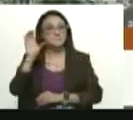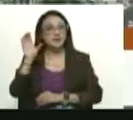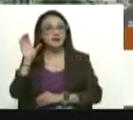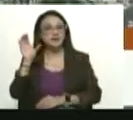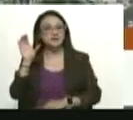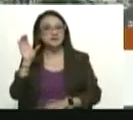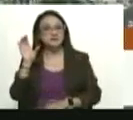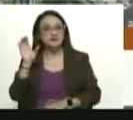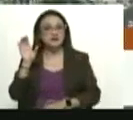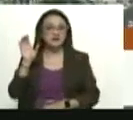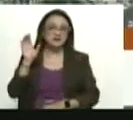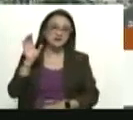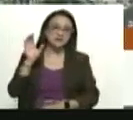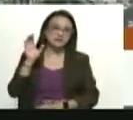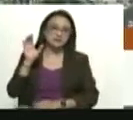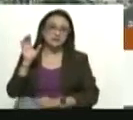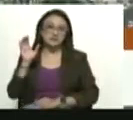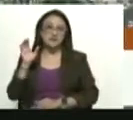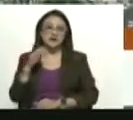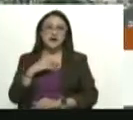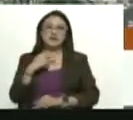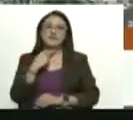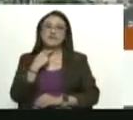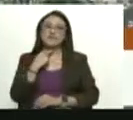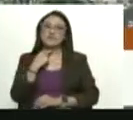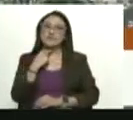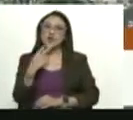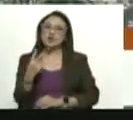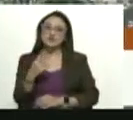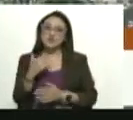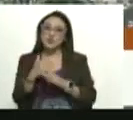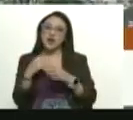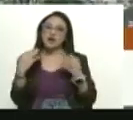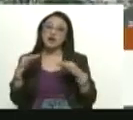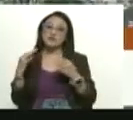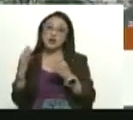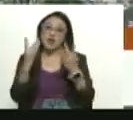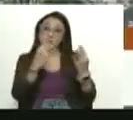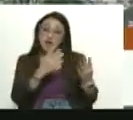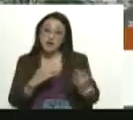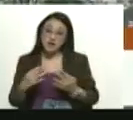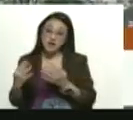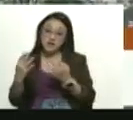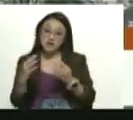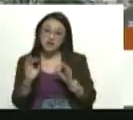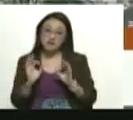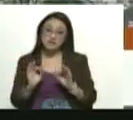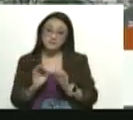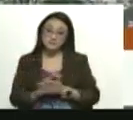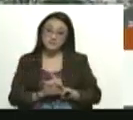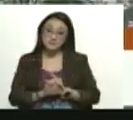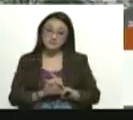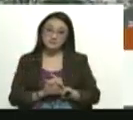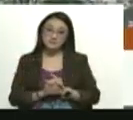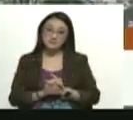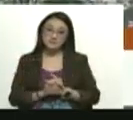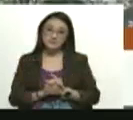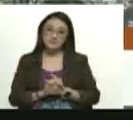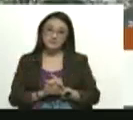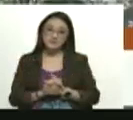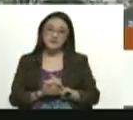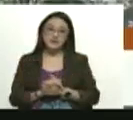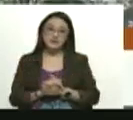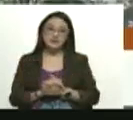en desarrollo que tienen bosques naturales y van a pavimentar nuestro camino hacia